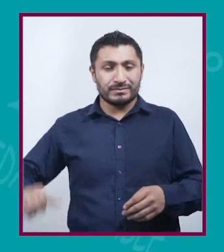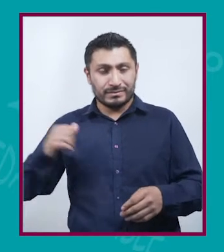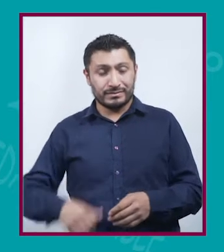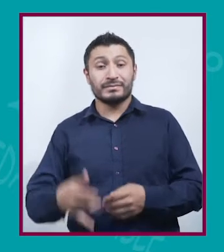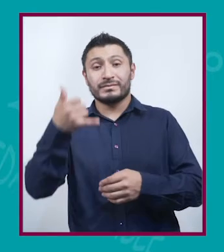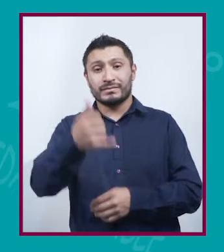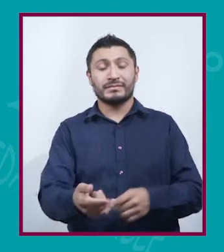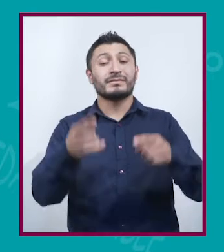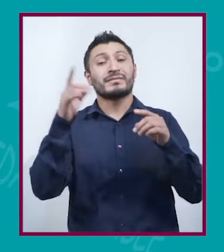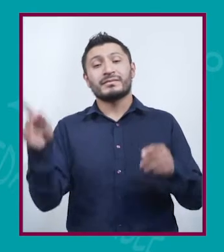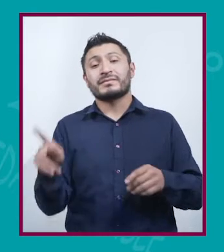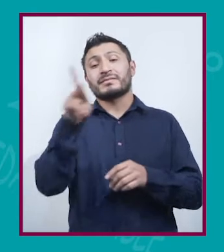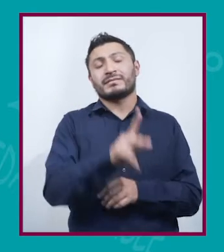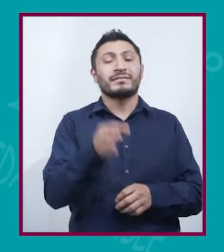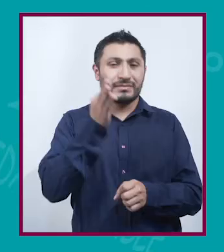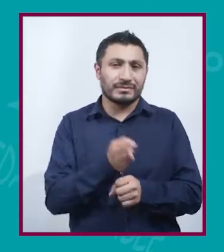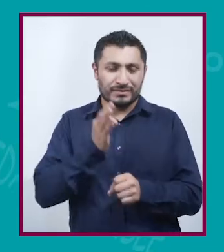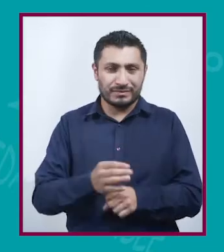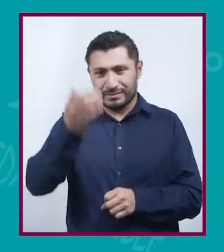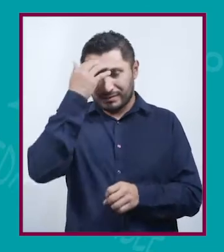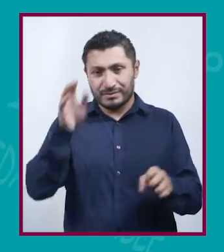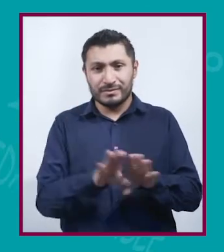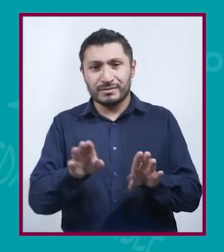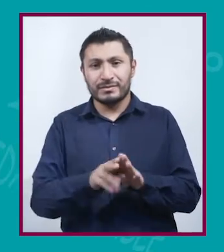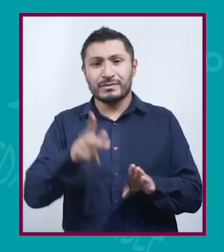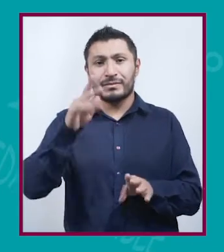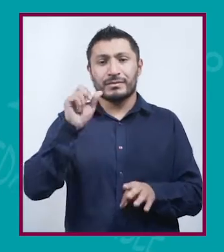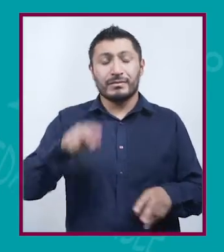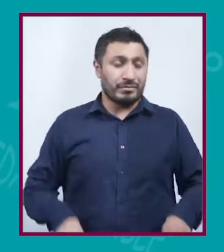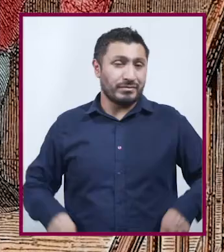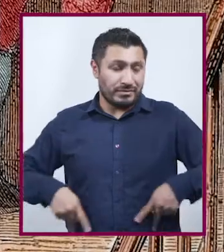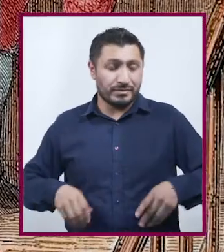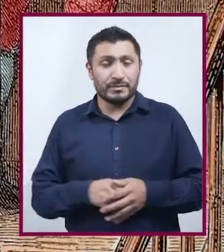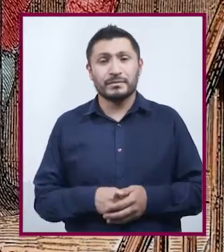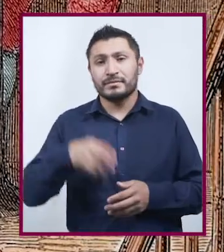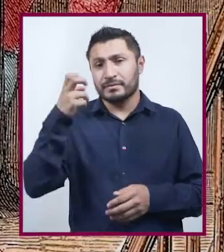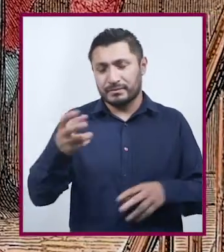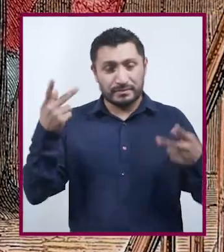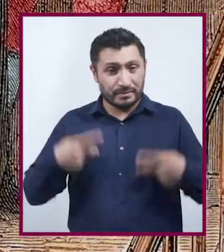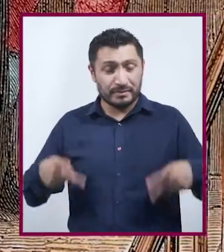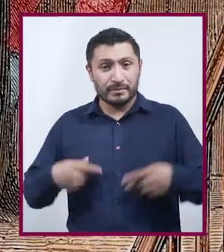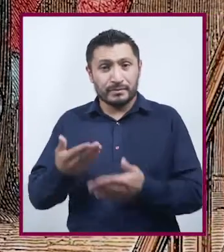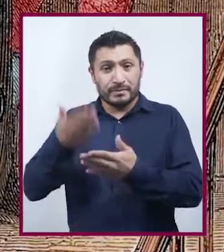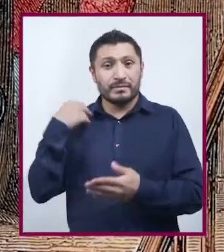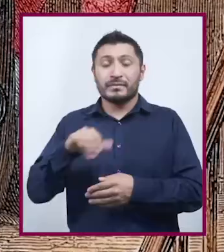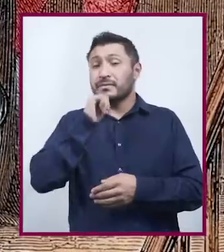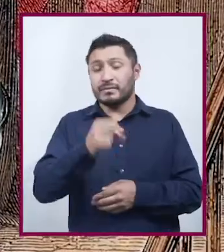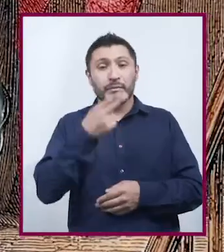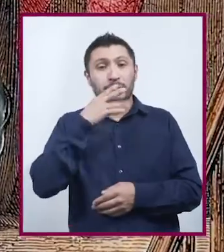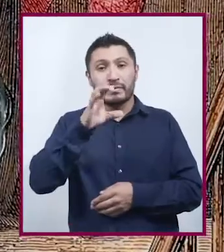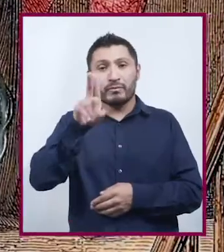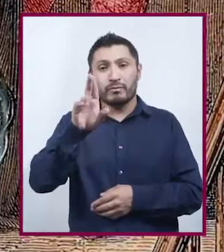que prácticamente era igual a lo que actualmente conocemos como pantalón. A estos individuos que no usaban el